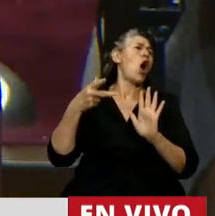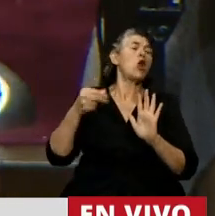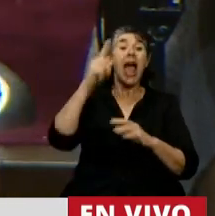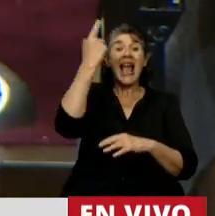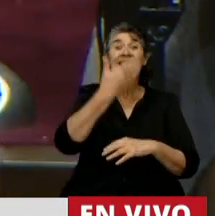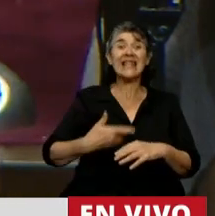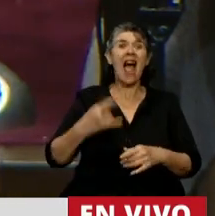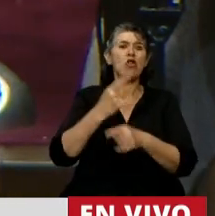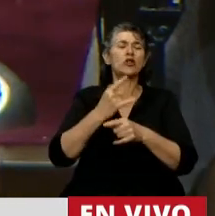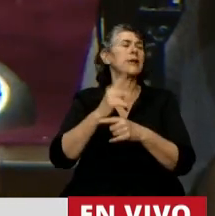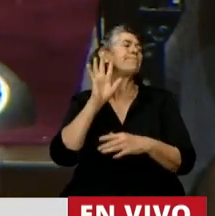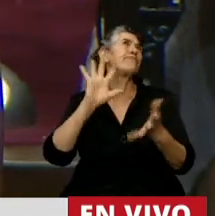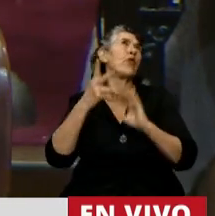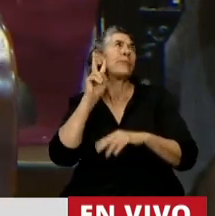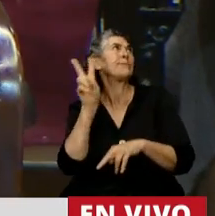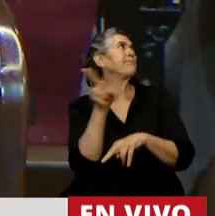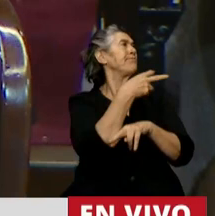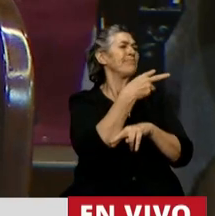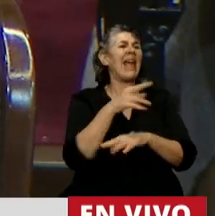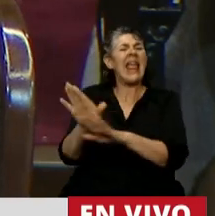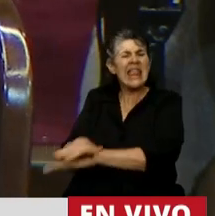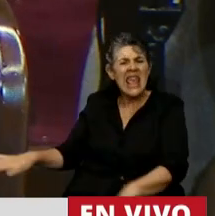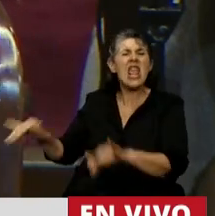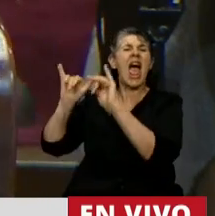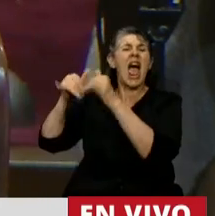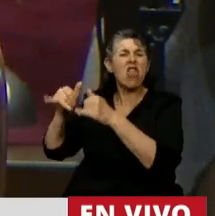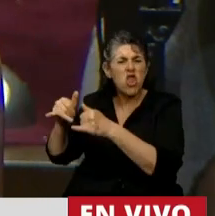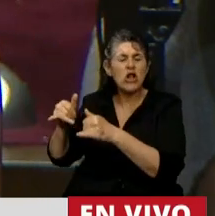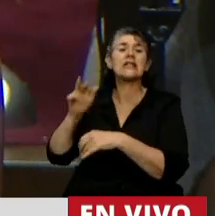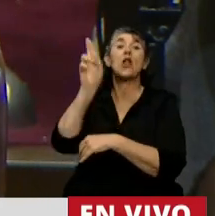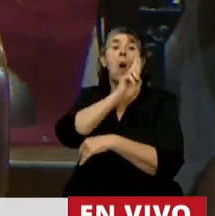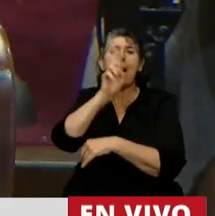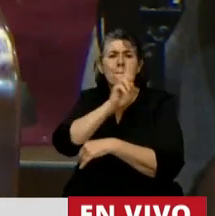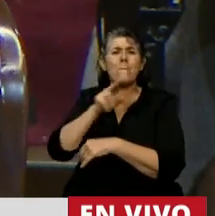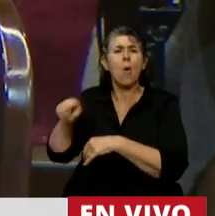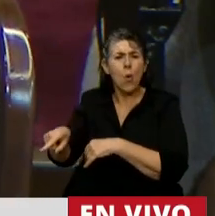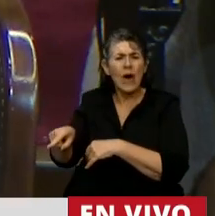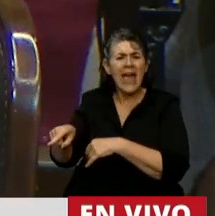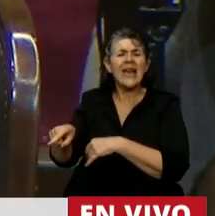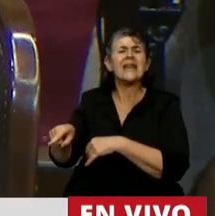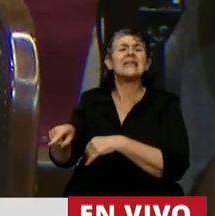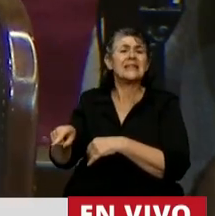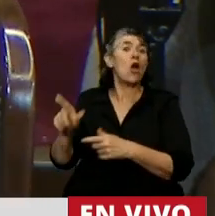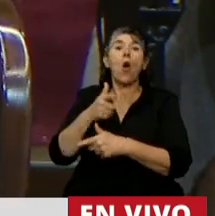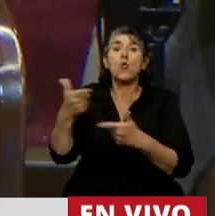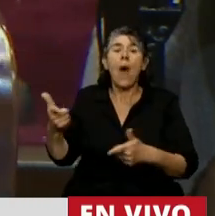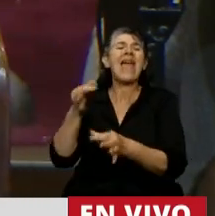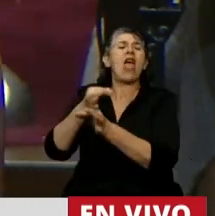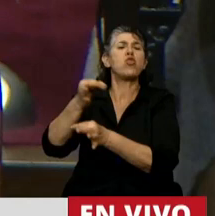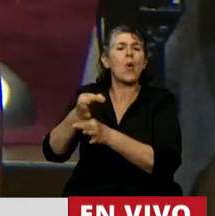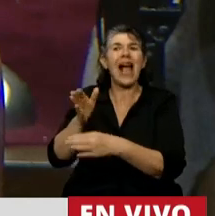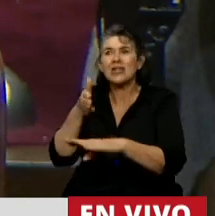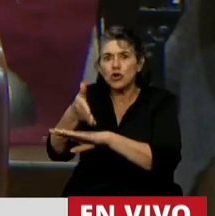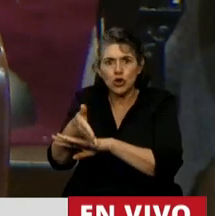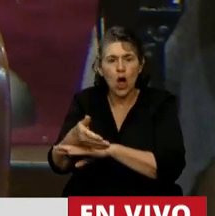ha mirado para otro lado, mientras niñas, adolescentes y mujeres son víctimas de la falta de acceso a educación, de la